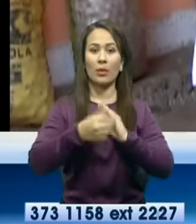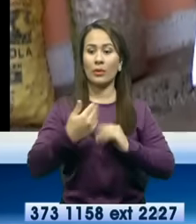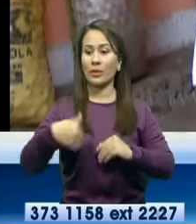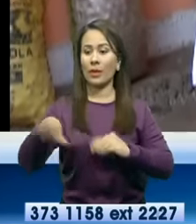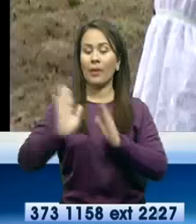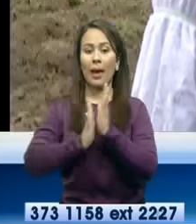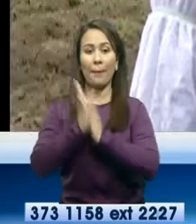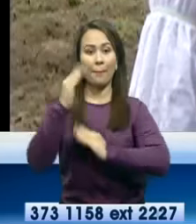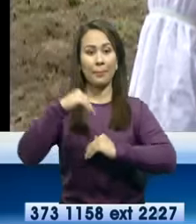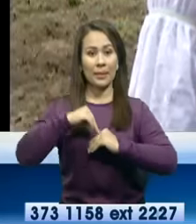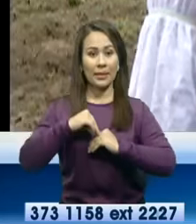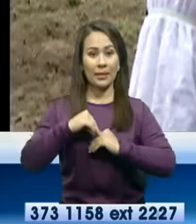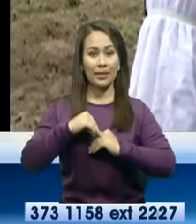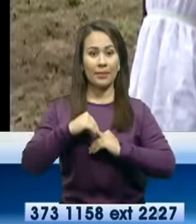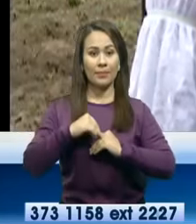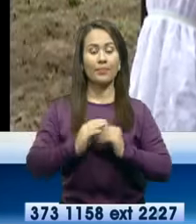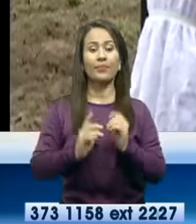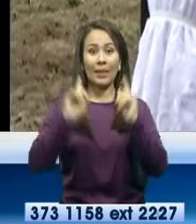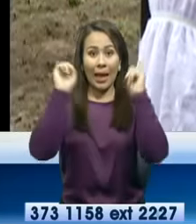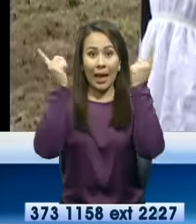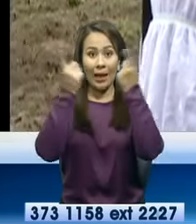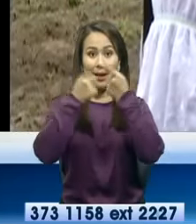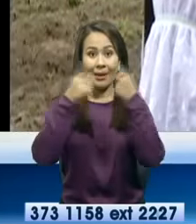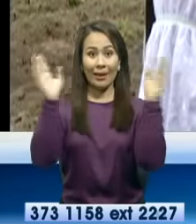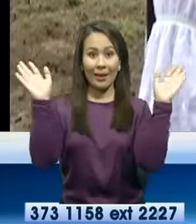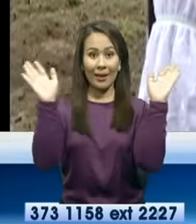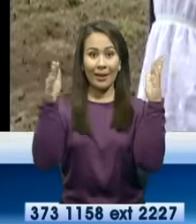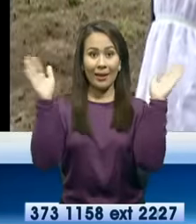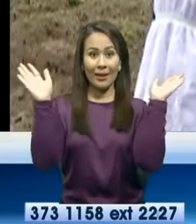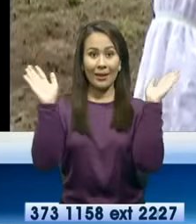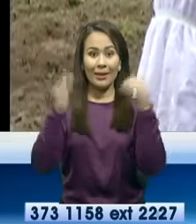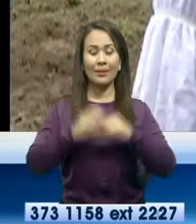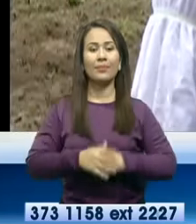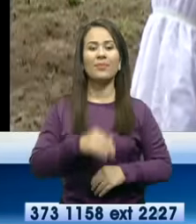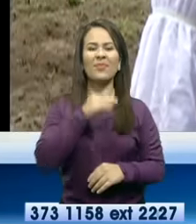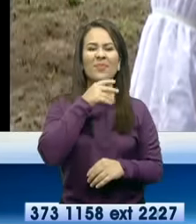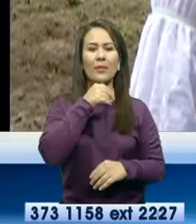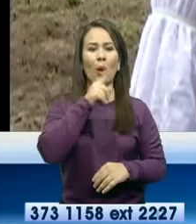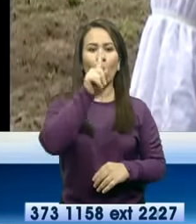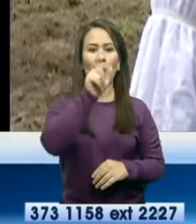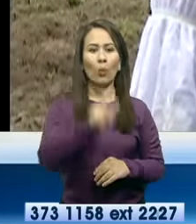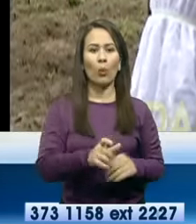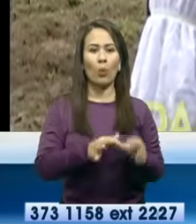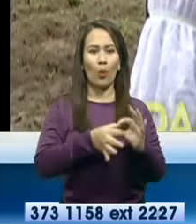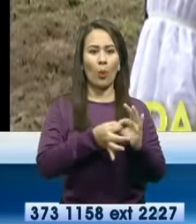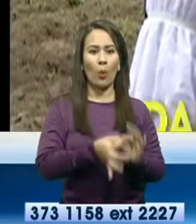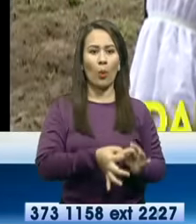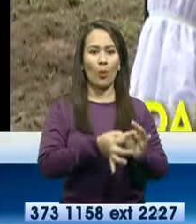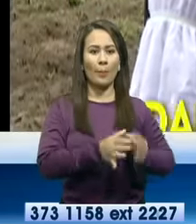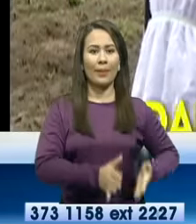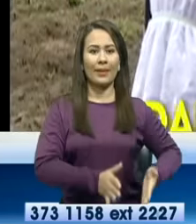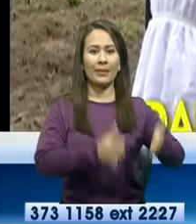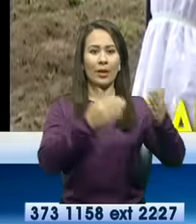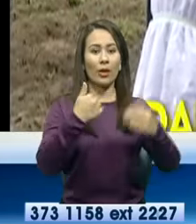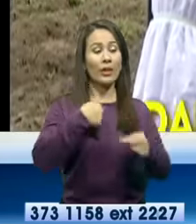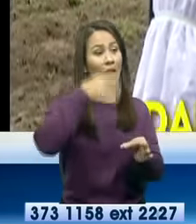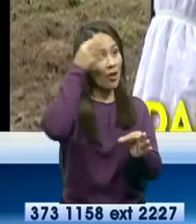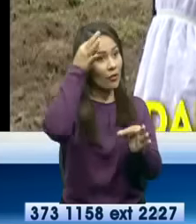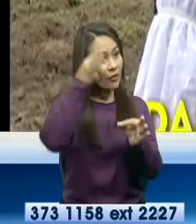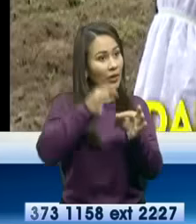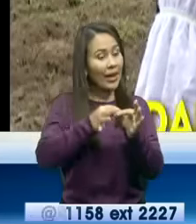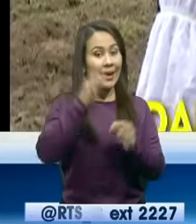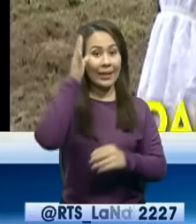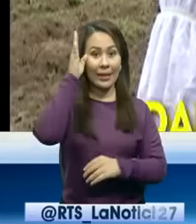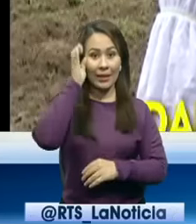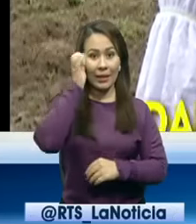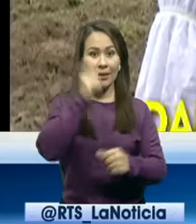la misa. Y el ángel es un compañero que tiene bastante fe en esta